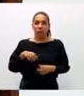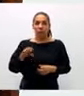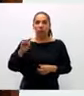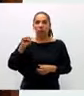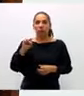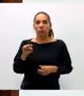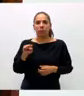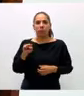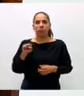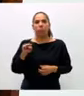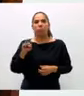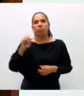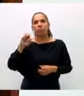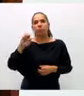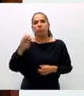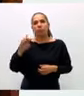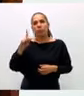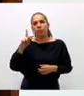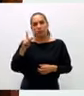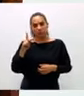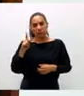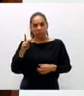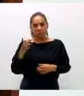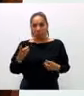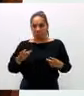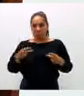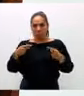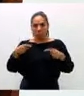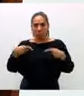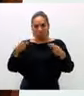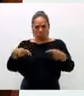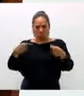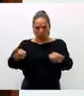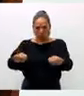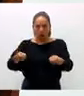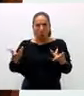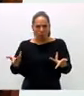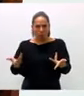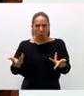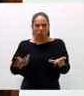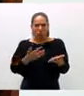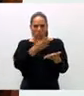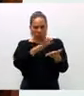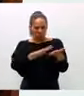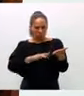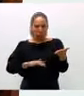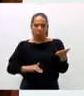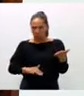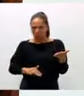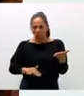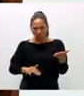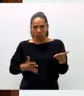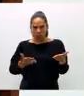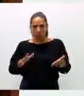en esta administración, hay ficheros para trabajar las emociones,